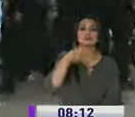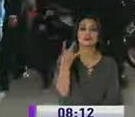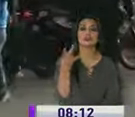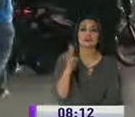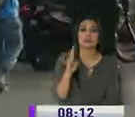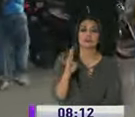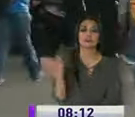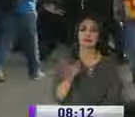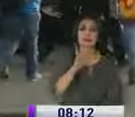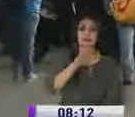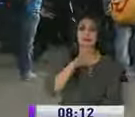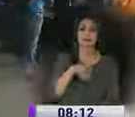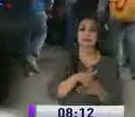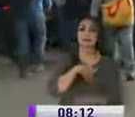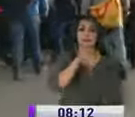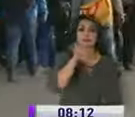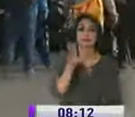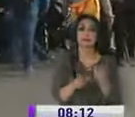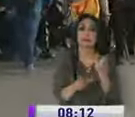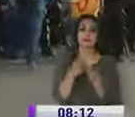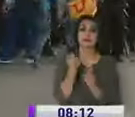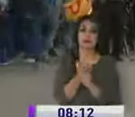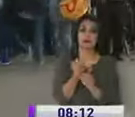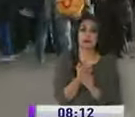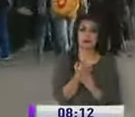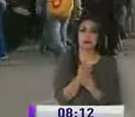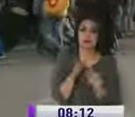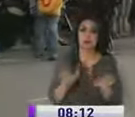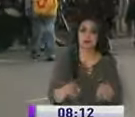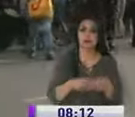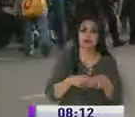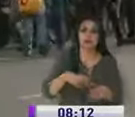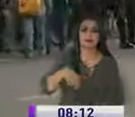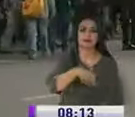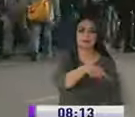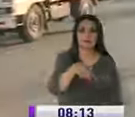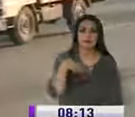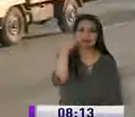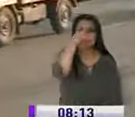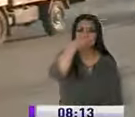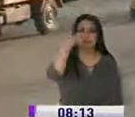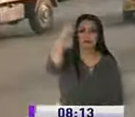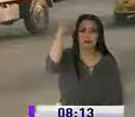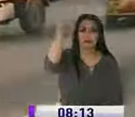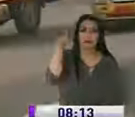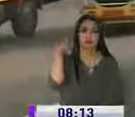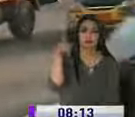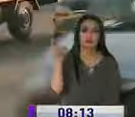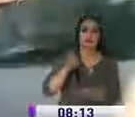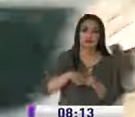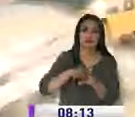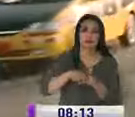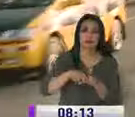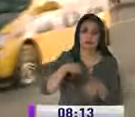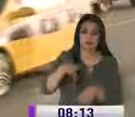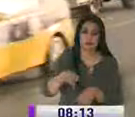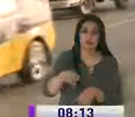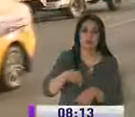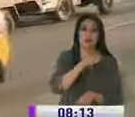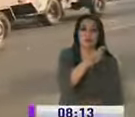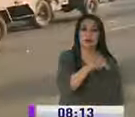Cerca de 3.500 conductores trabajan bajo la modalidad de taxi ruta en Carapungo. El traslado de pasajeros va desde la avenida